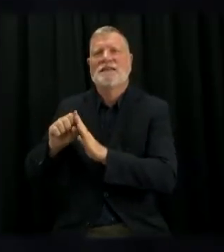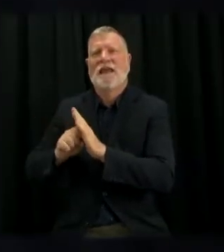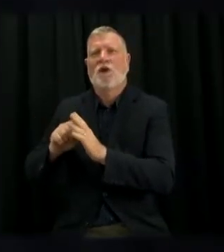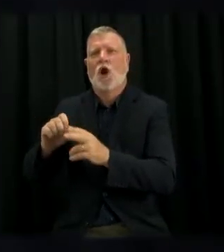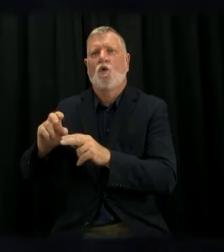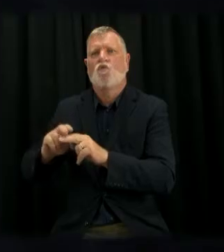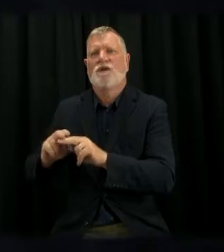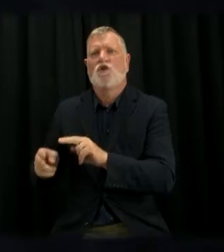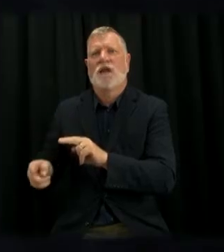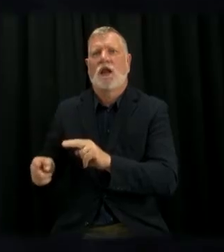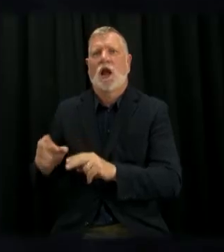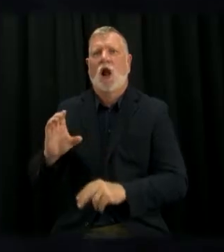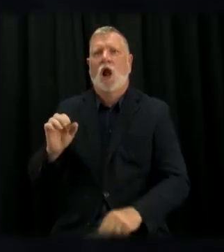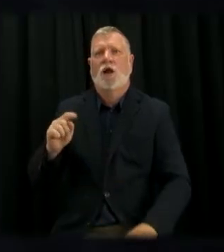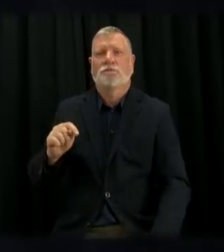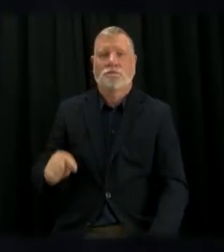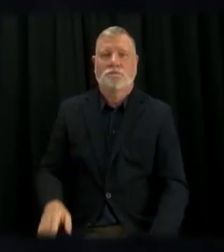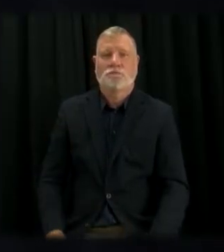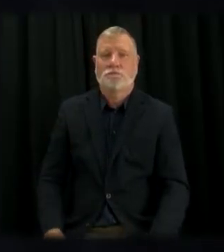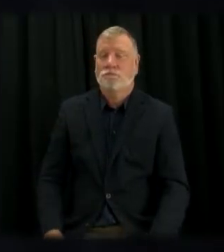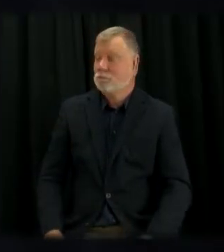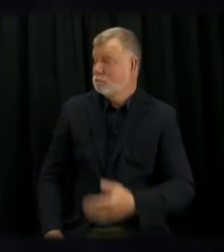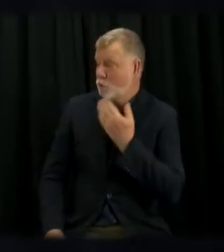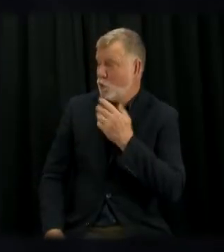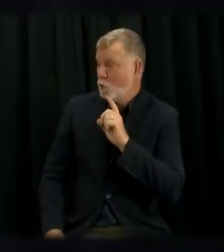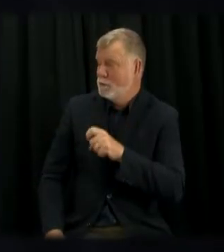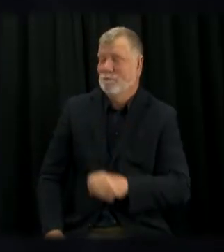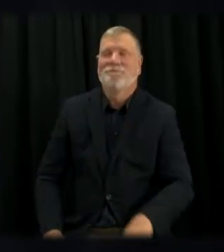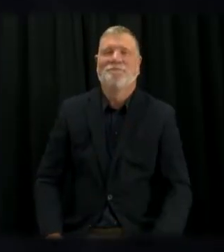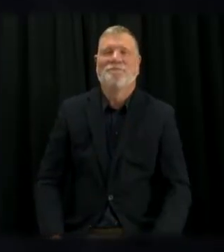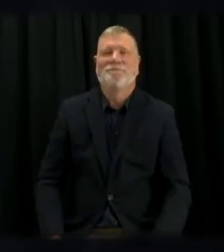otros estados están reduciendo sus costos? Esa es una buena pregunta.